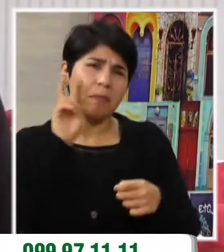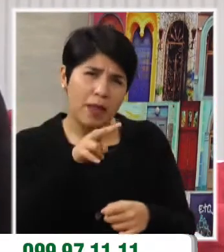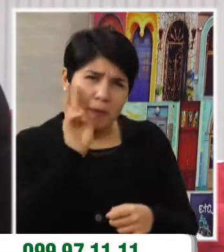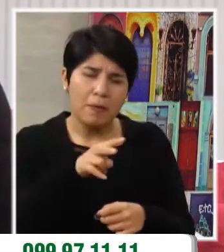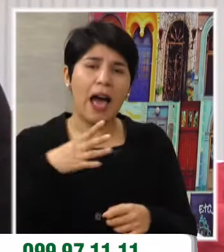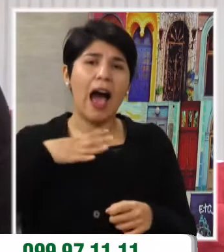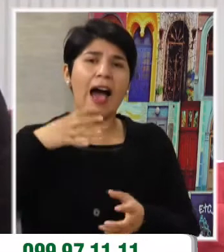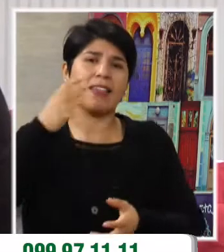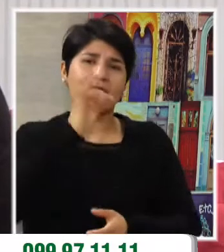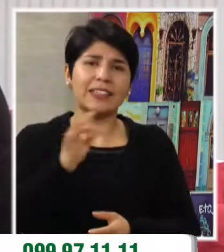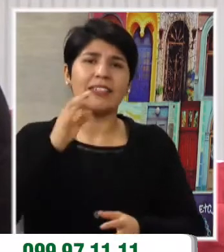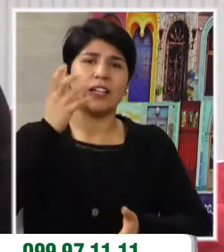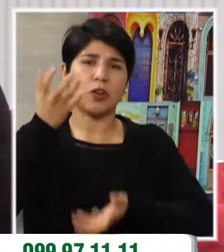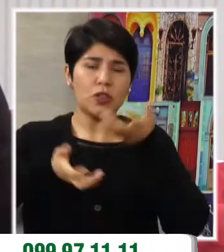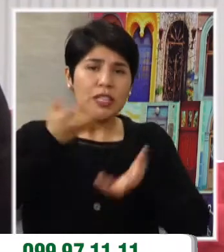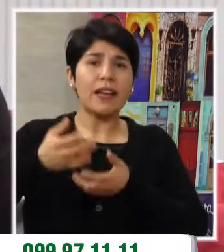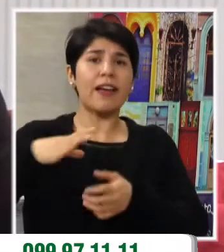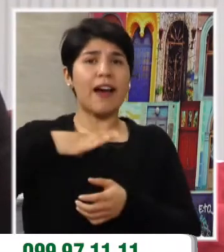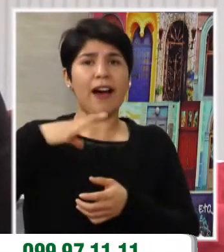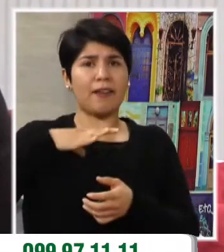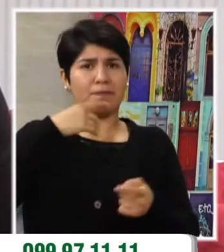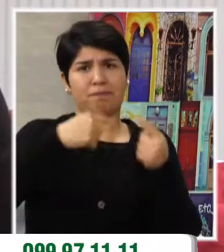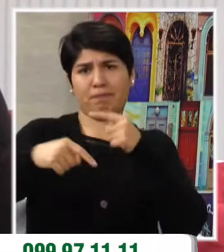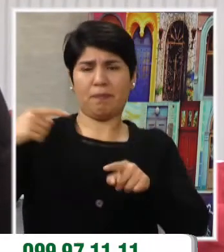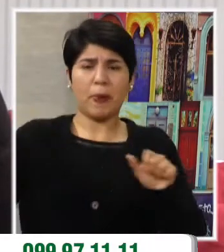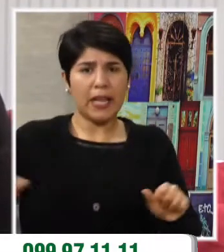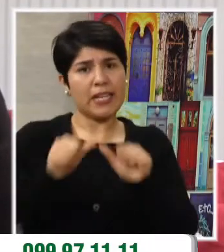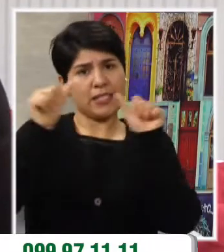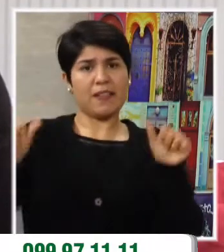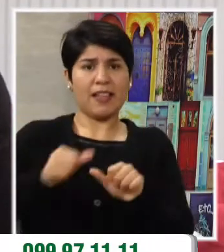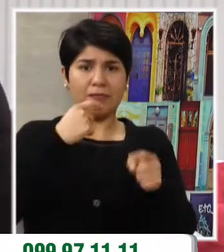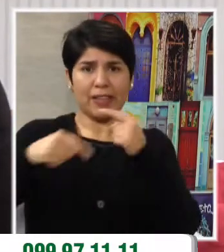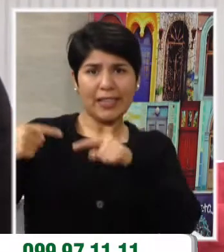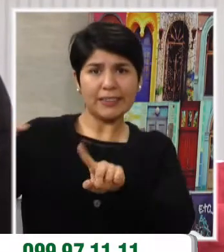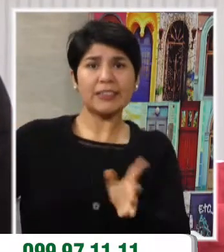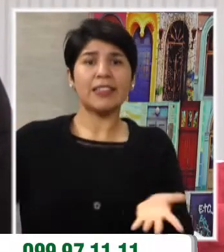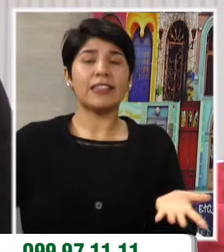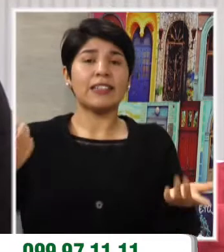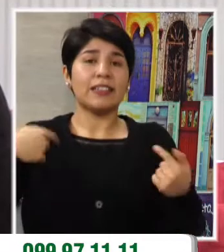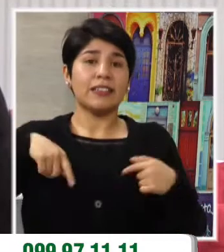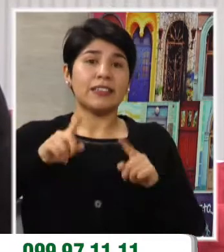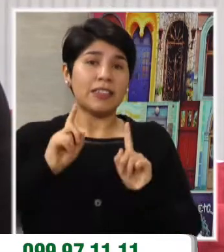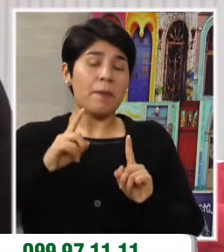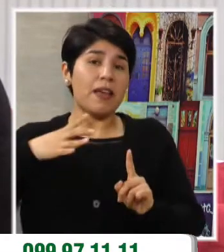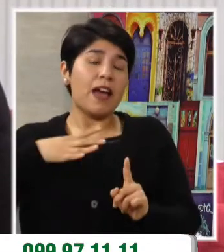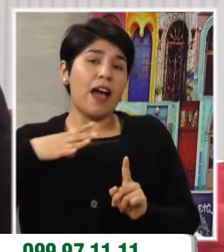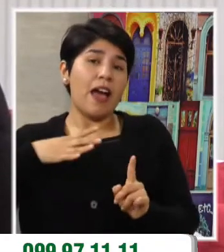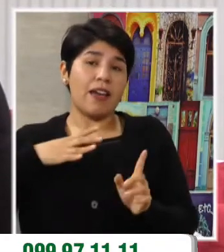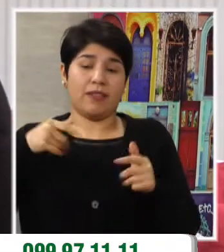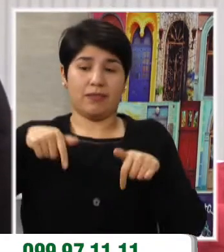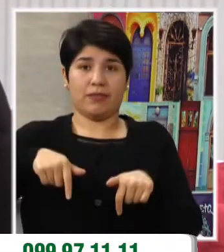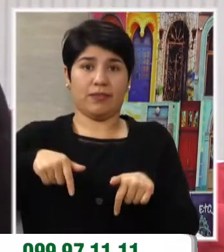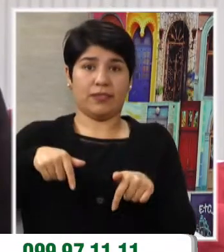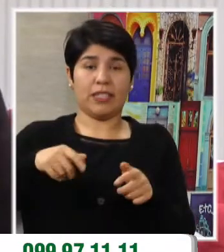taller de cocina tenemos diferentes actividades y bueno y después tenemos funcionando